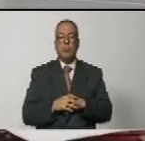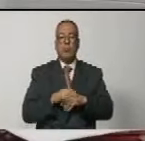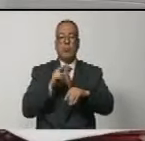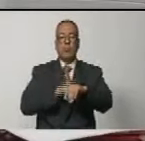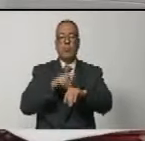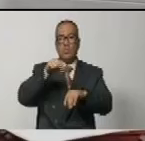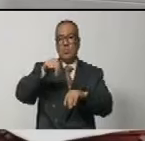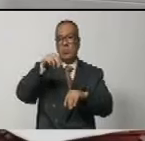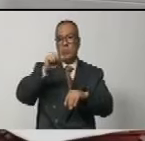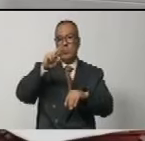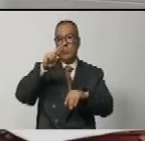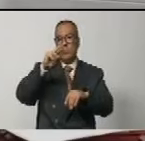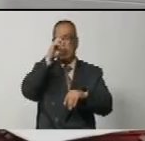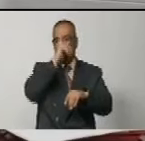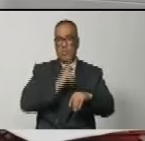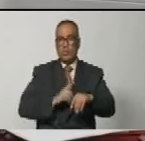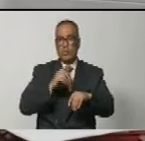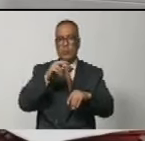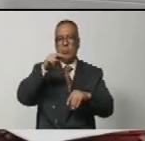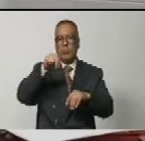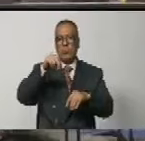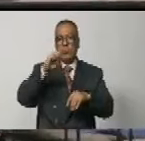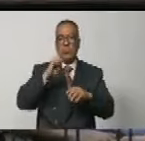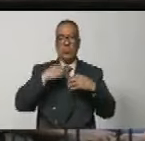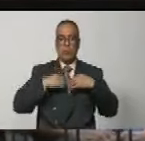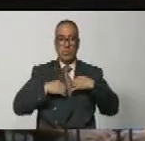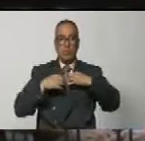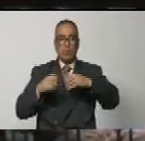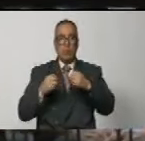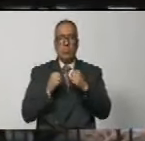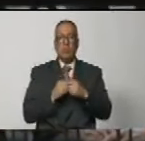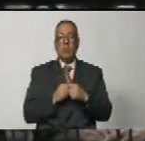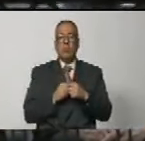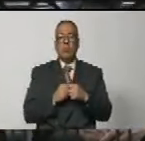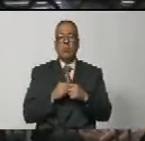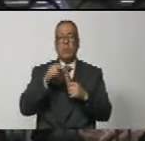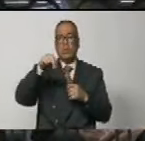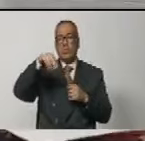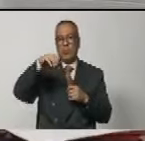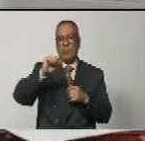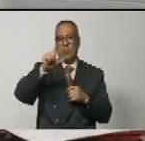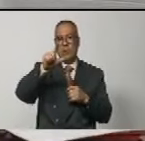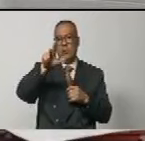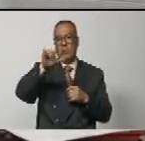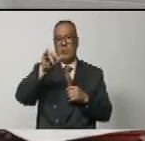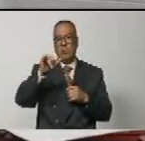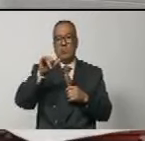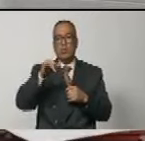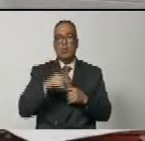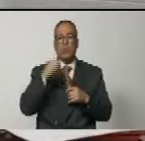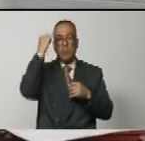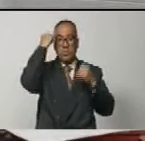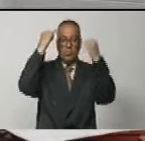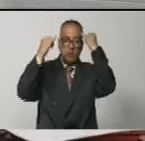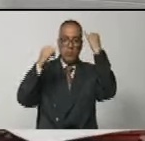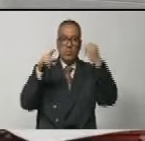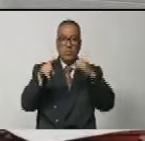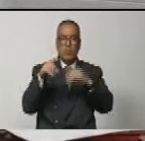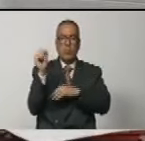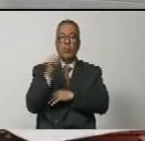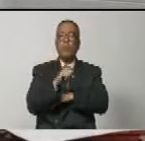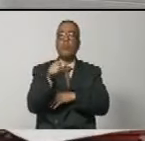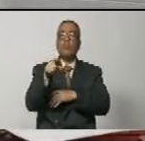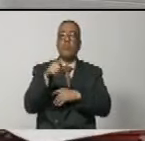Norma Valdés, discapacidad neuromusculoesquelética. Natalie Arana, intelectual con trastorno del